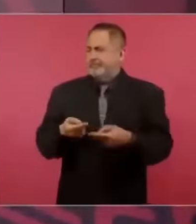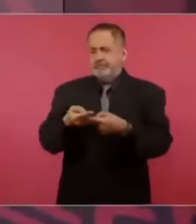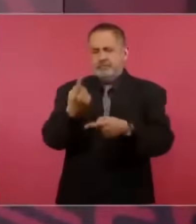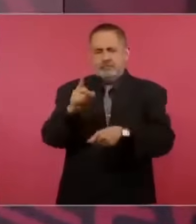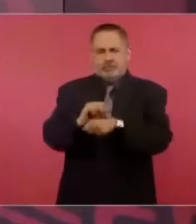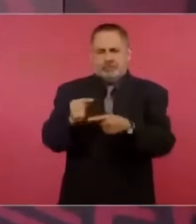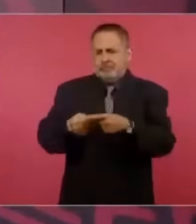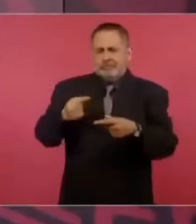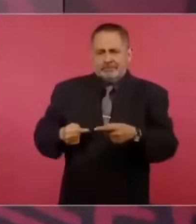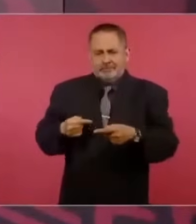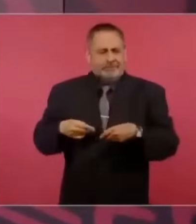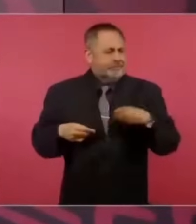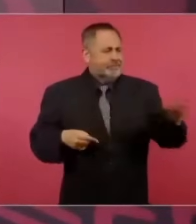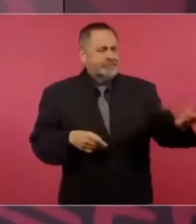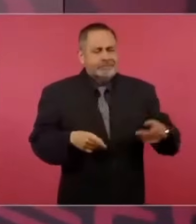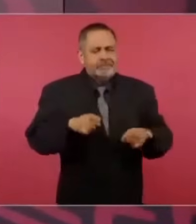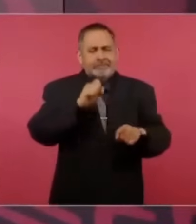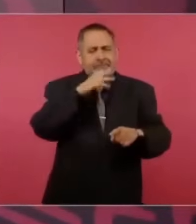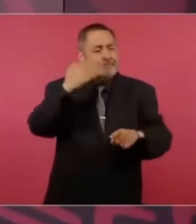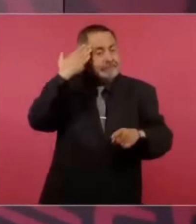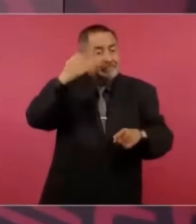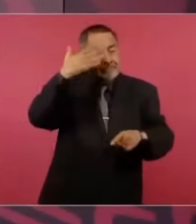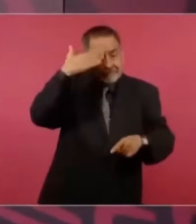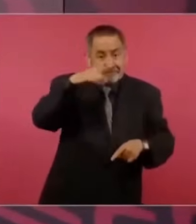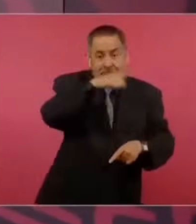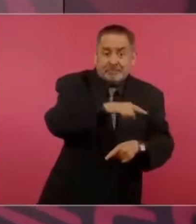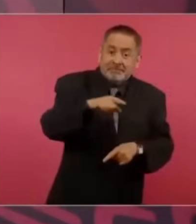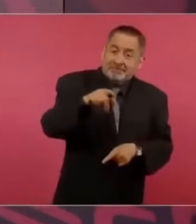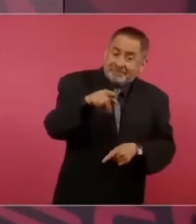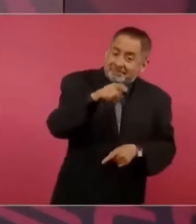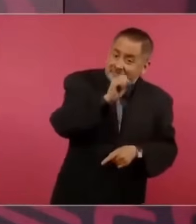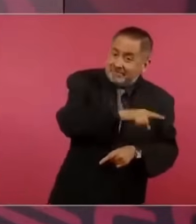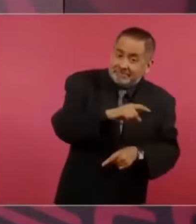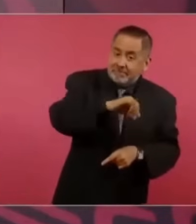Cuando estaba la señora Carabias,